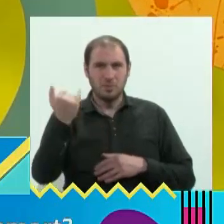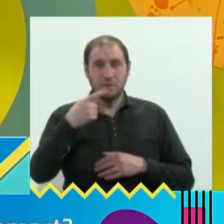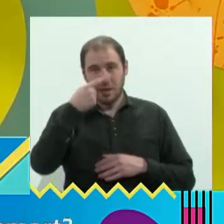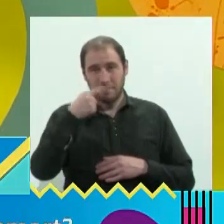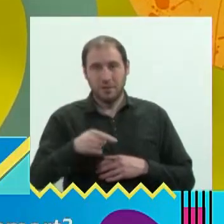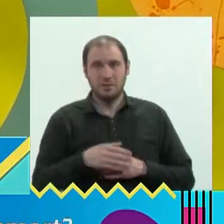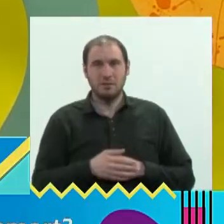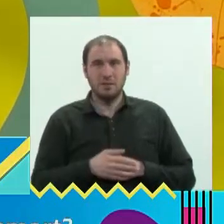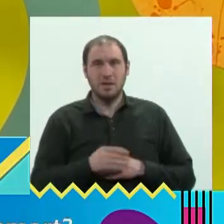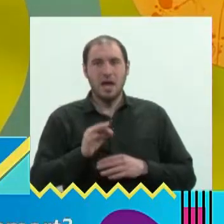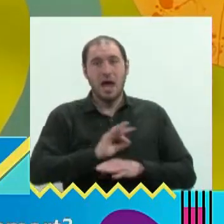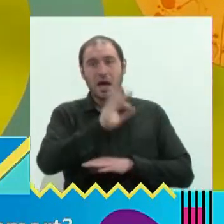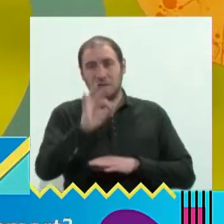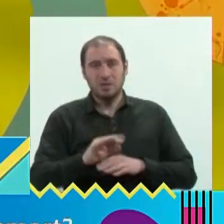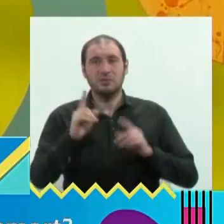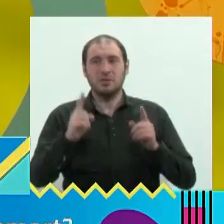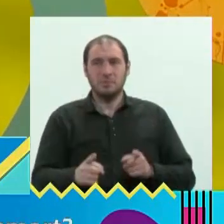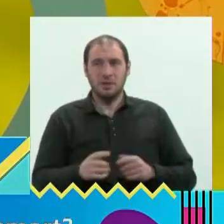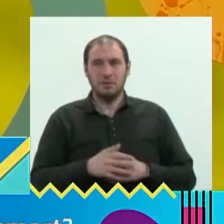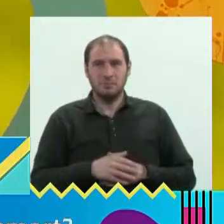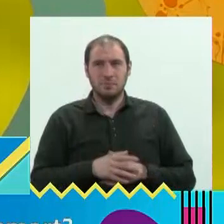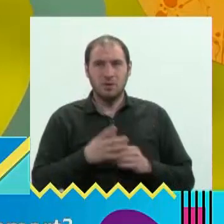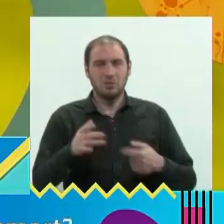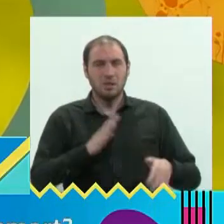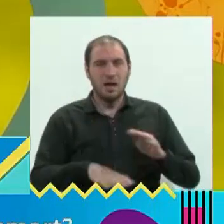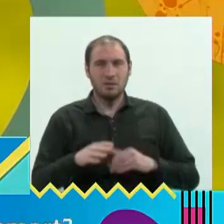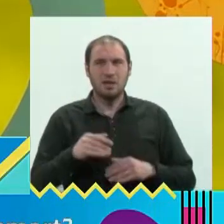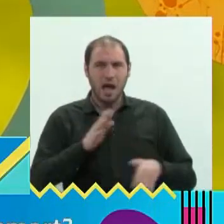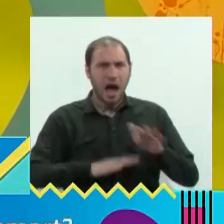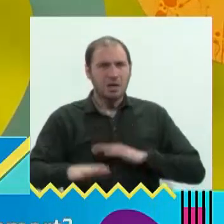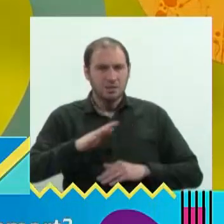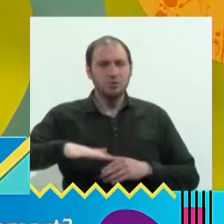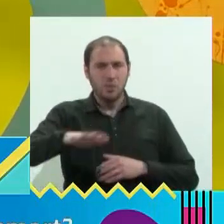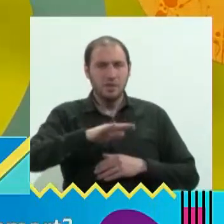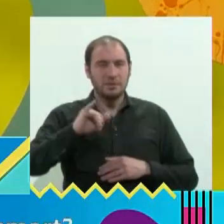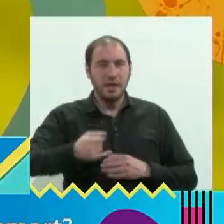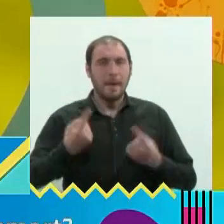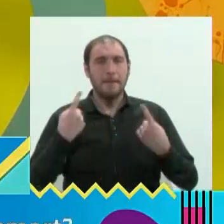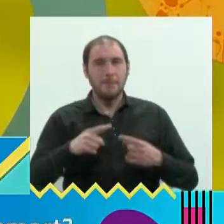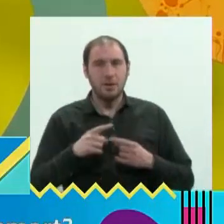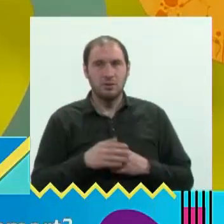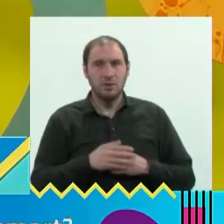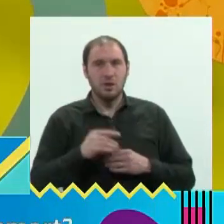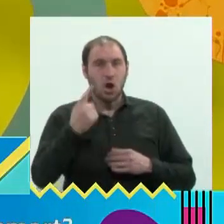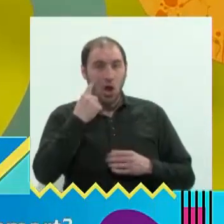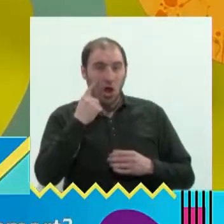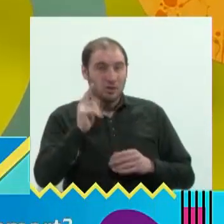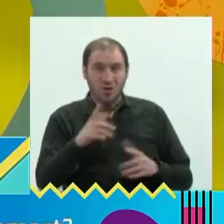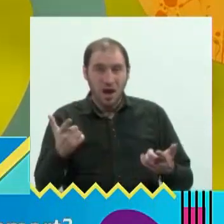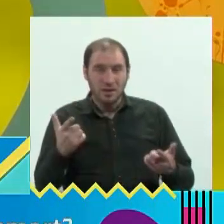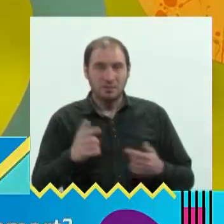final los arquitectos también actuamos y actuamos mucho en la ciudad, pero claro, a la falta de ese